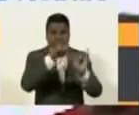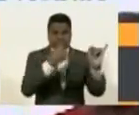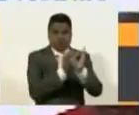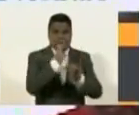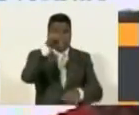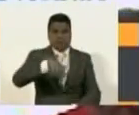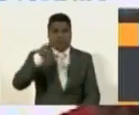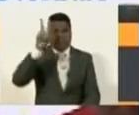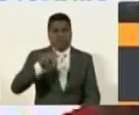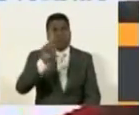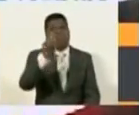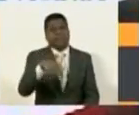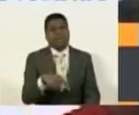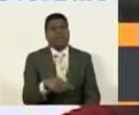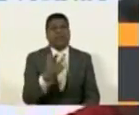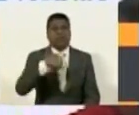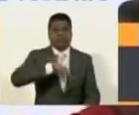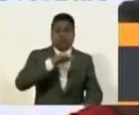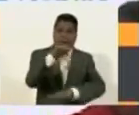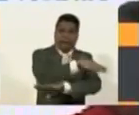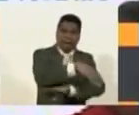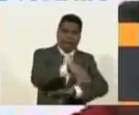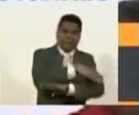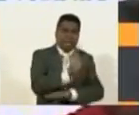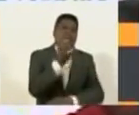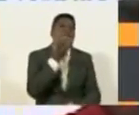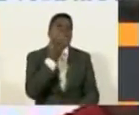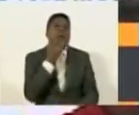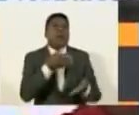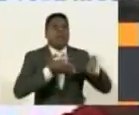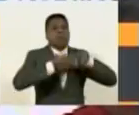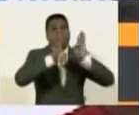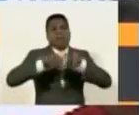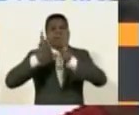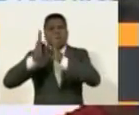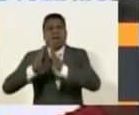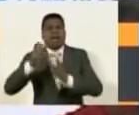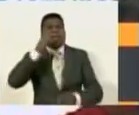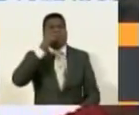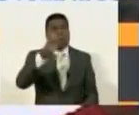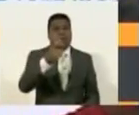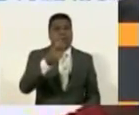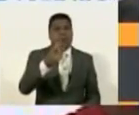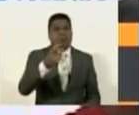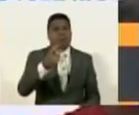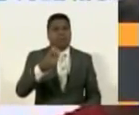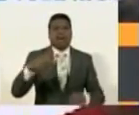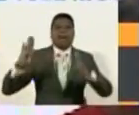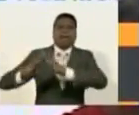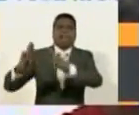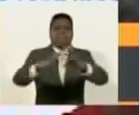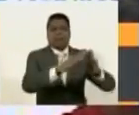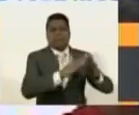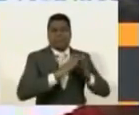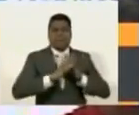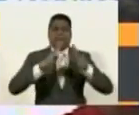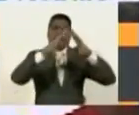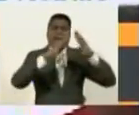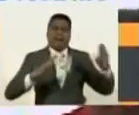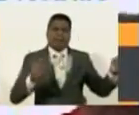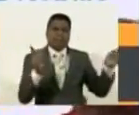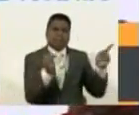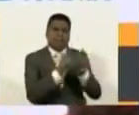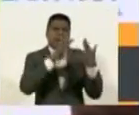tiene que ser en la calle, en el urbanismo, en el pueblo, en el caserío, en la casita, en